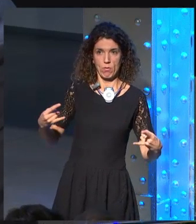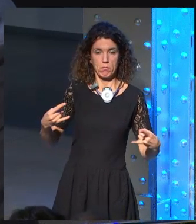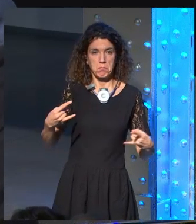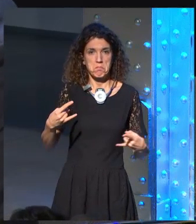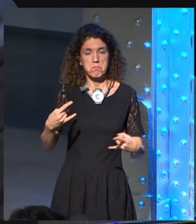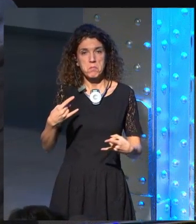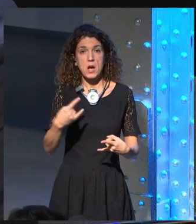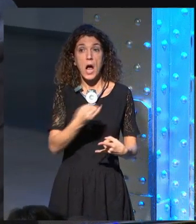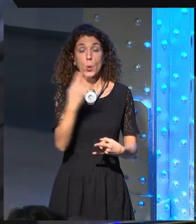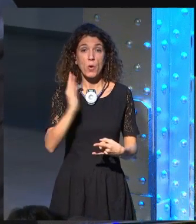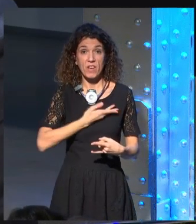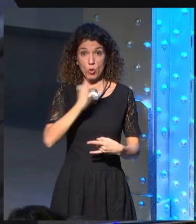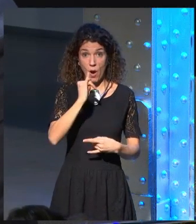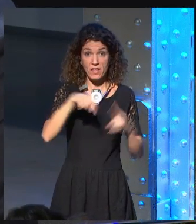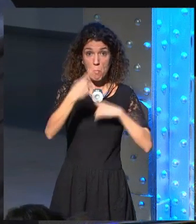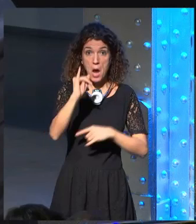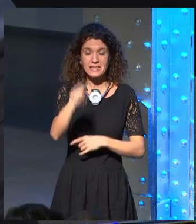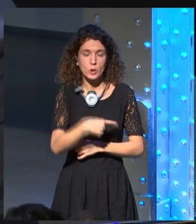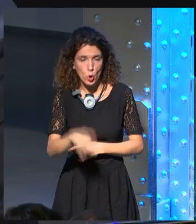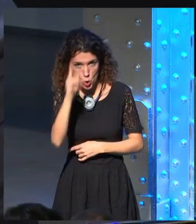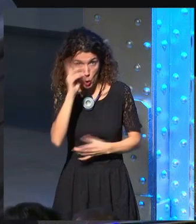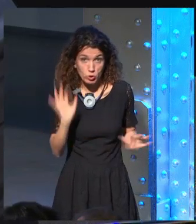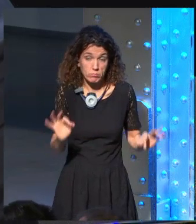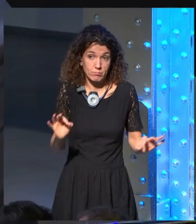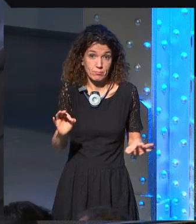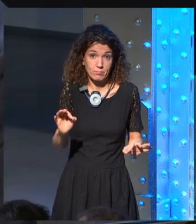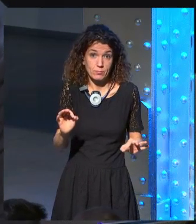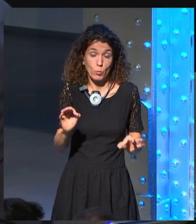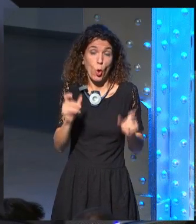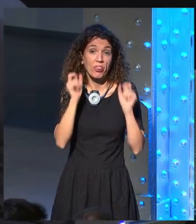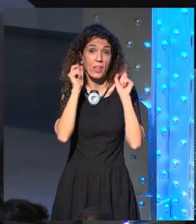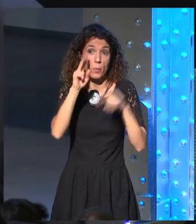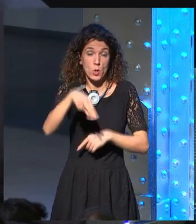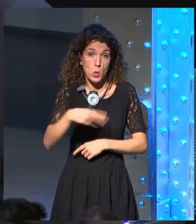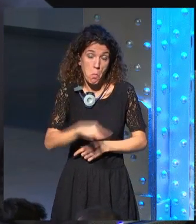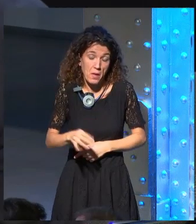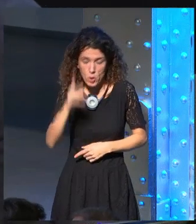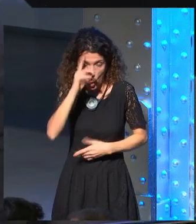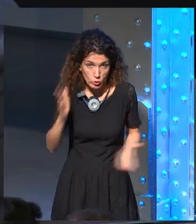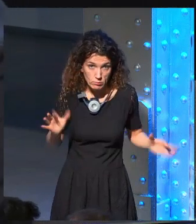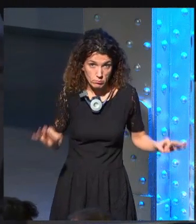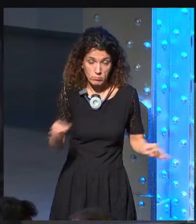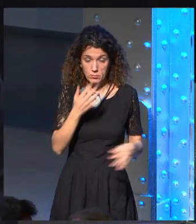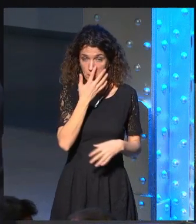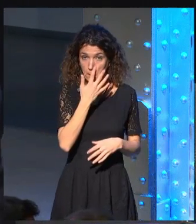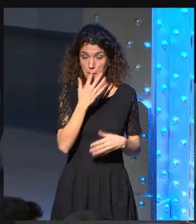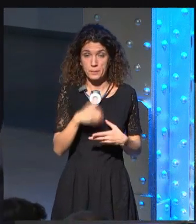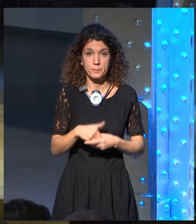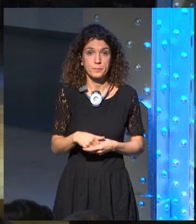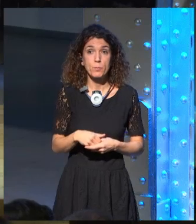si hay algún efecto tras la radiación. Pero bueno, tal vez no lo descubramos nunca sepamos.